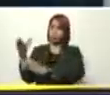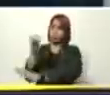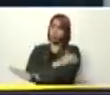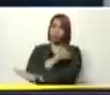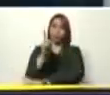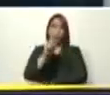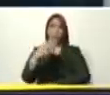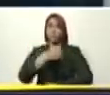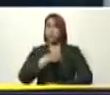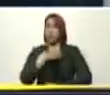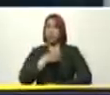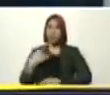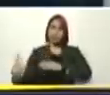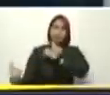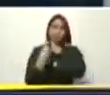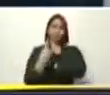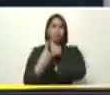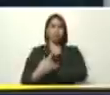Traidores,